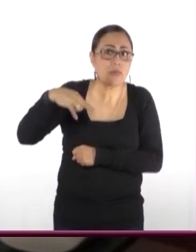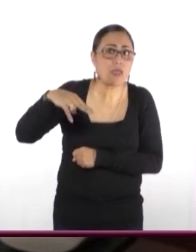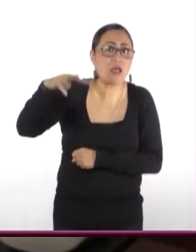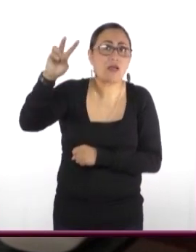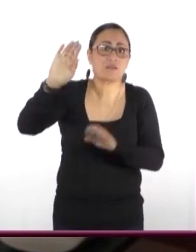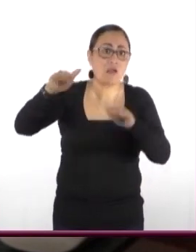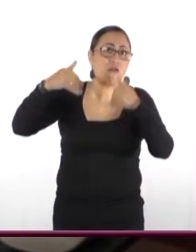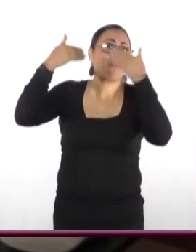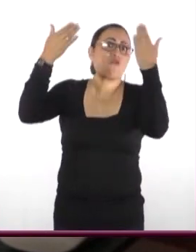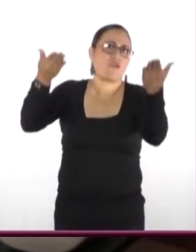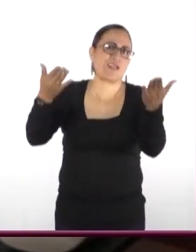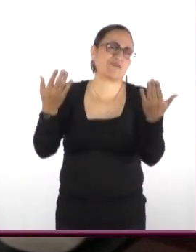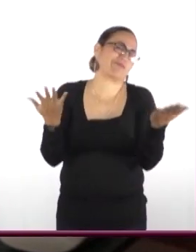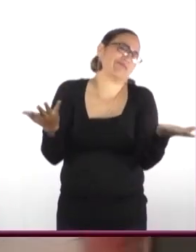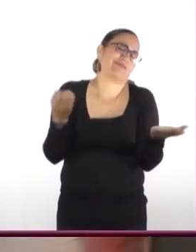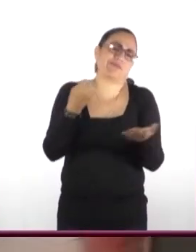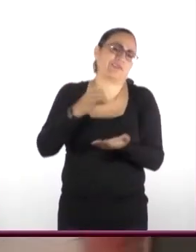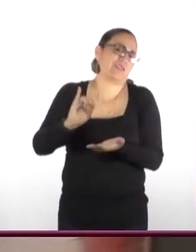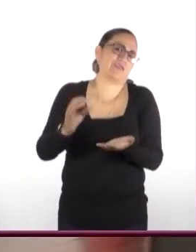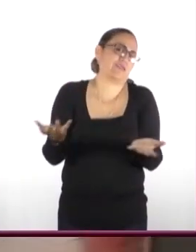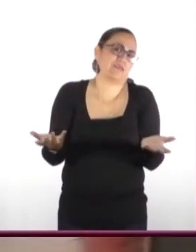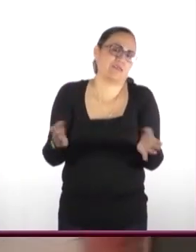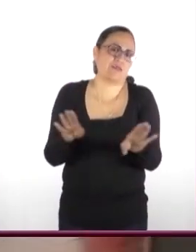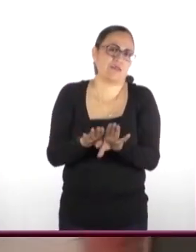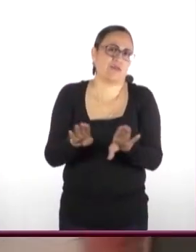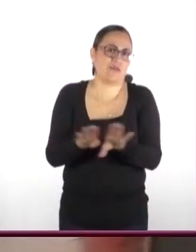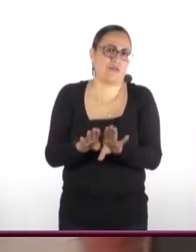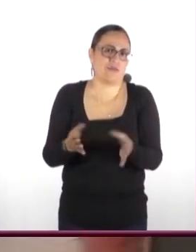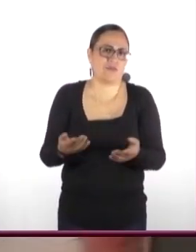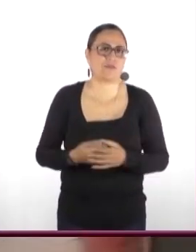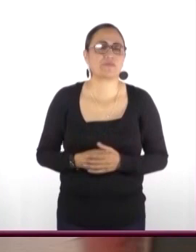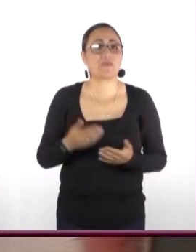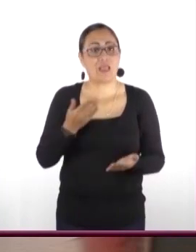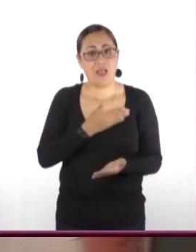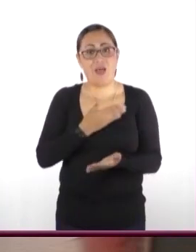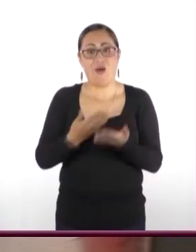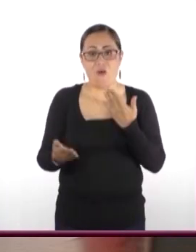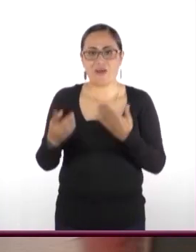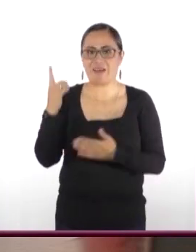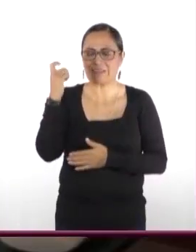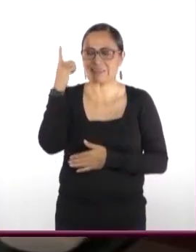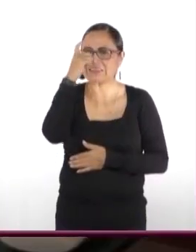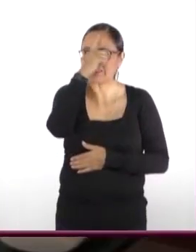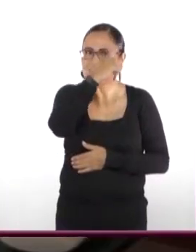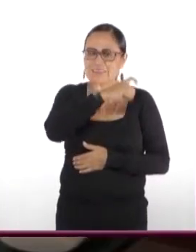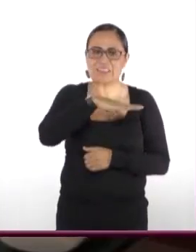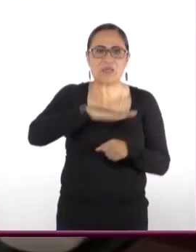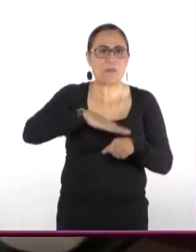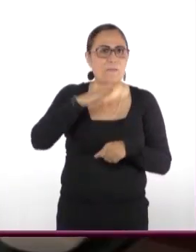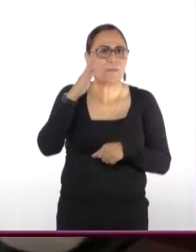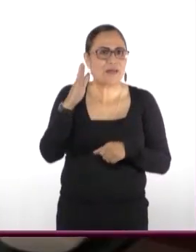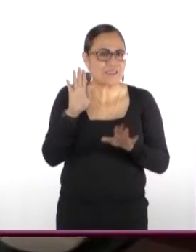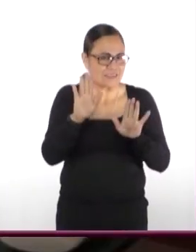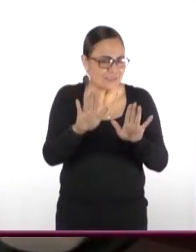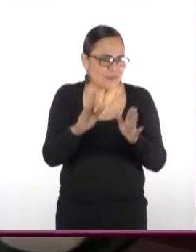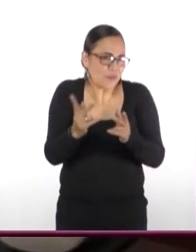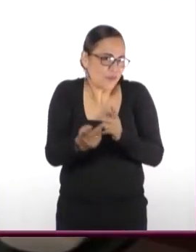¿y cómo no? No me imagino, ahora para complicar más las cosas, ¿hay